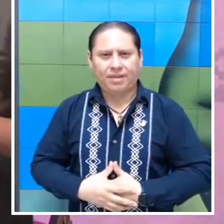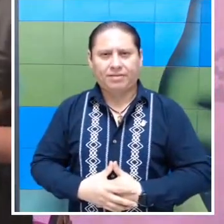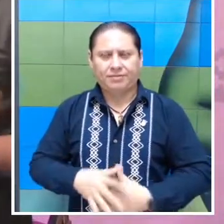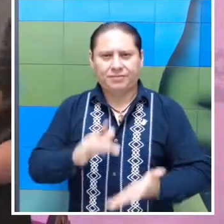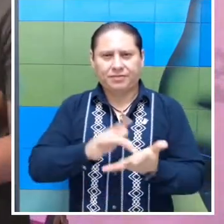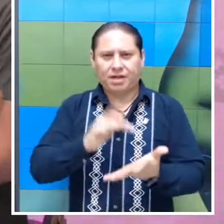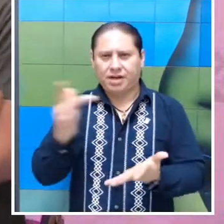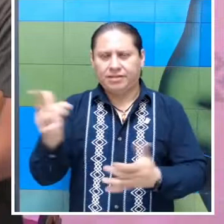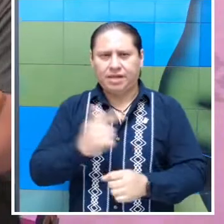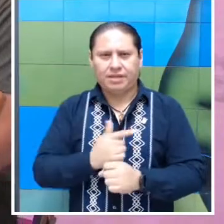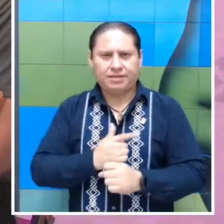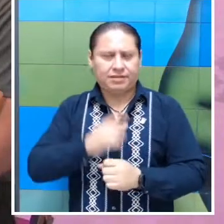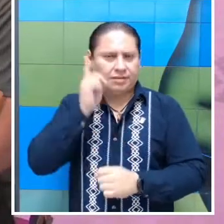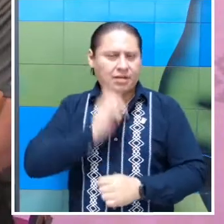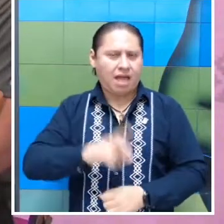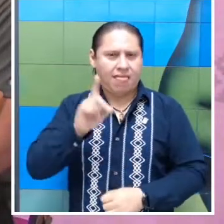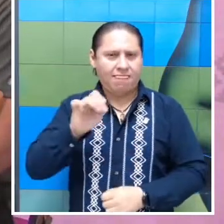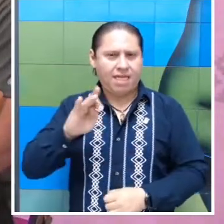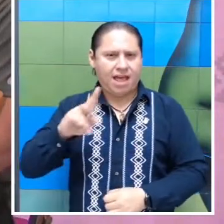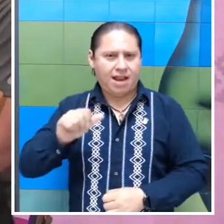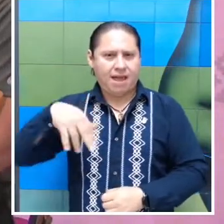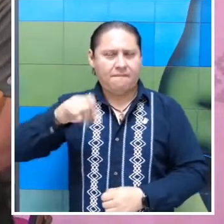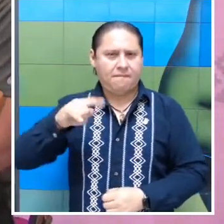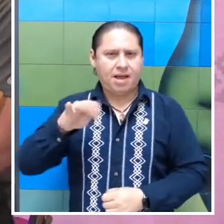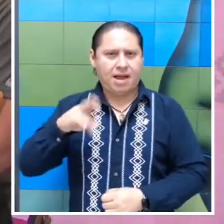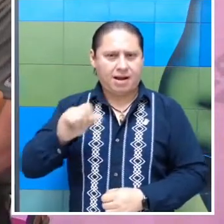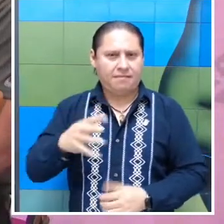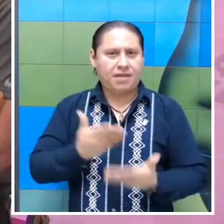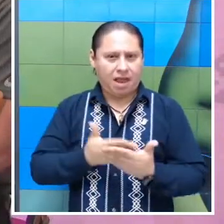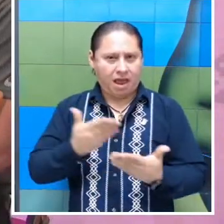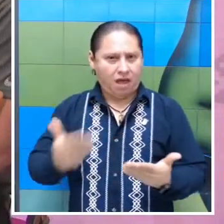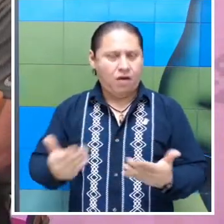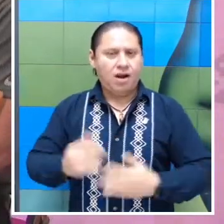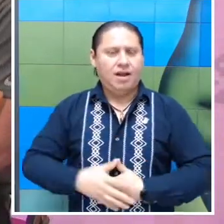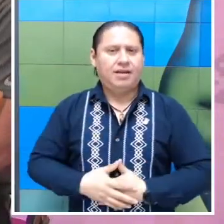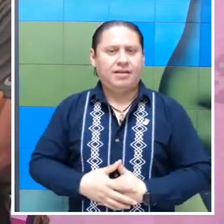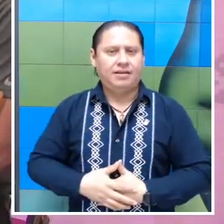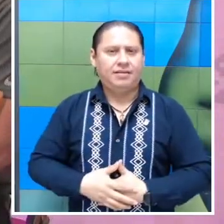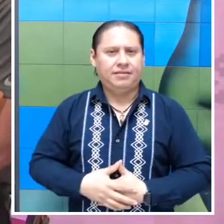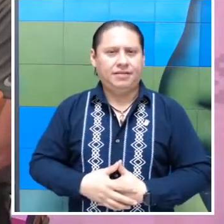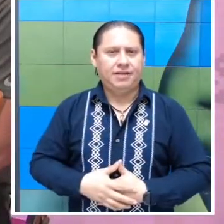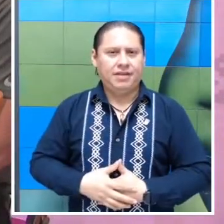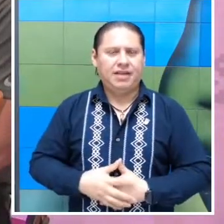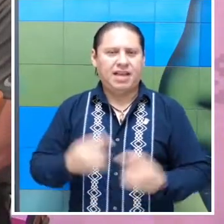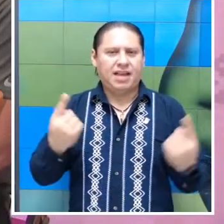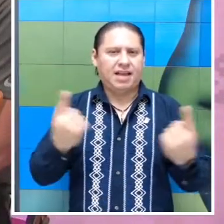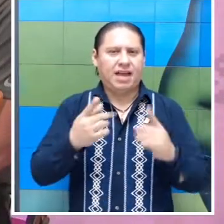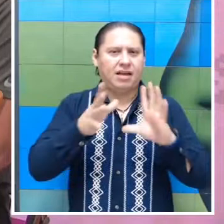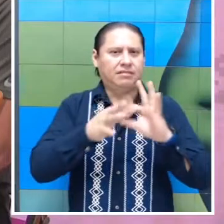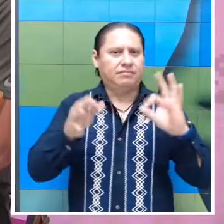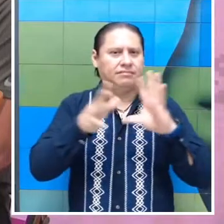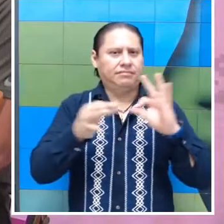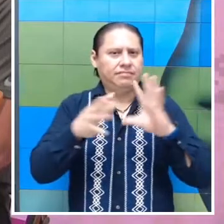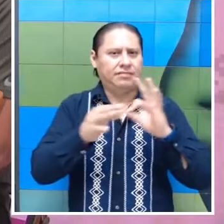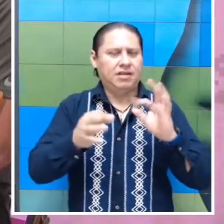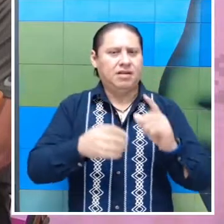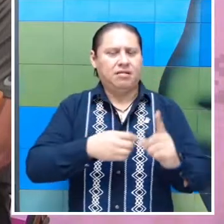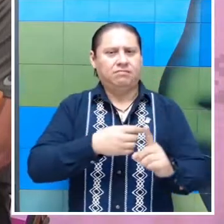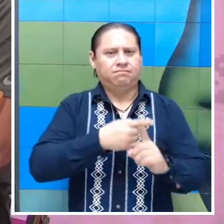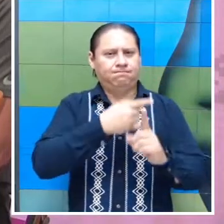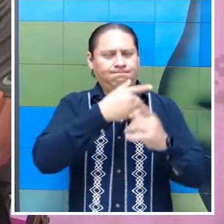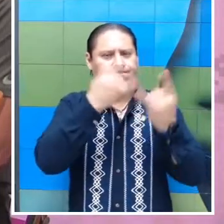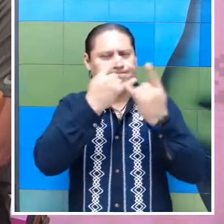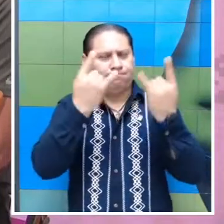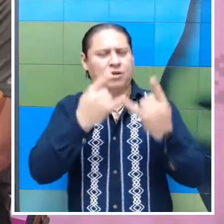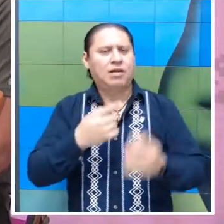Muchas gracias a la licenciada Delia María González Flandes. Vamos a pasar a continuación con los pormenores de esta carrera Corriendo con el